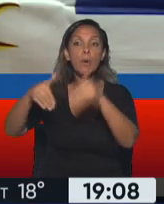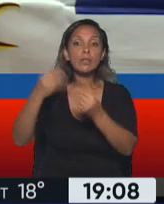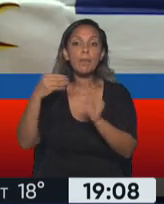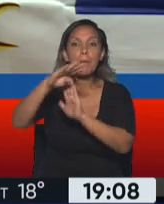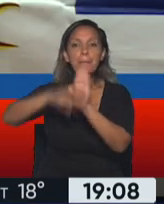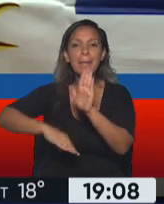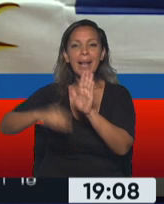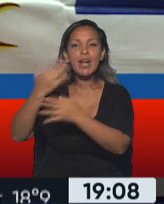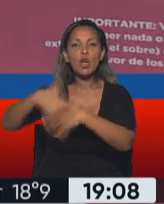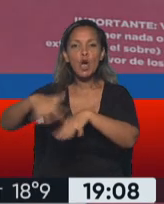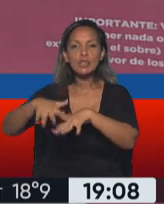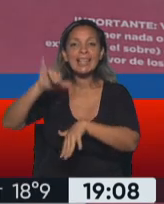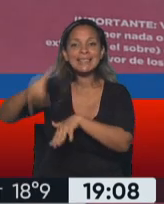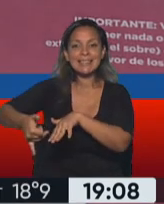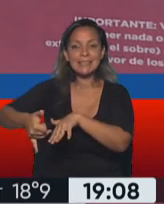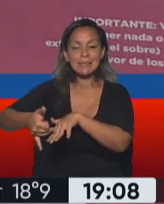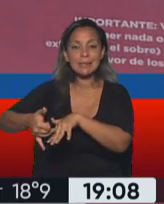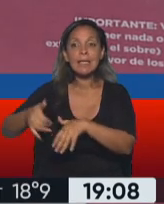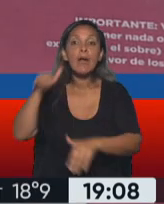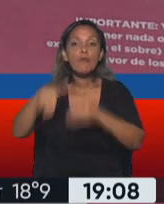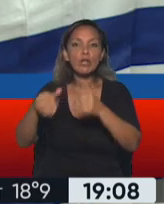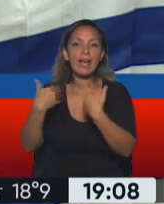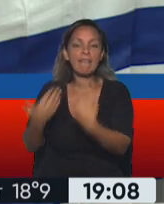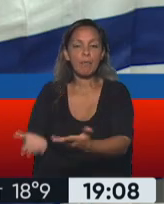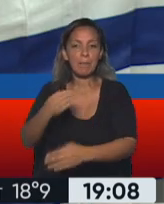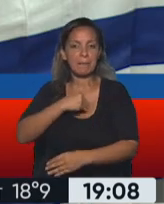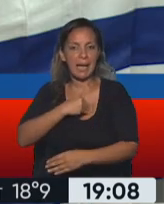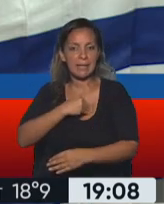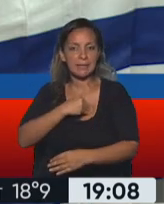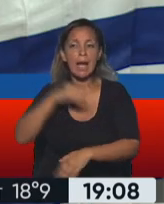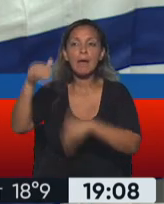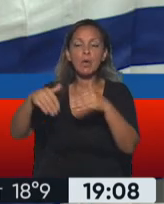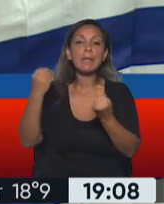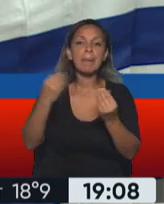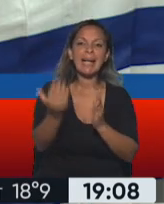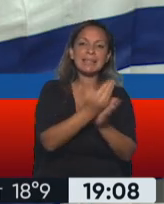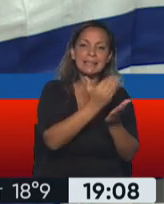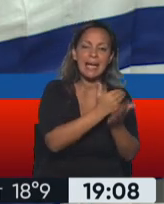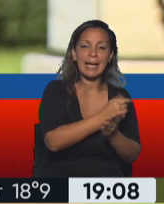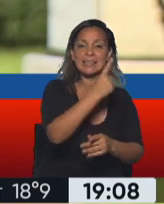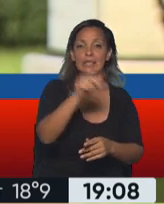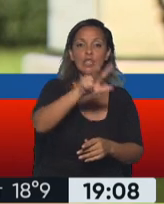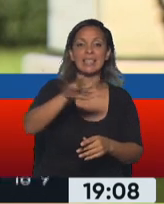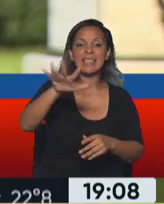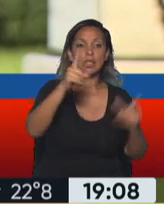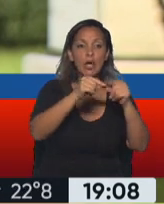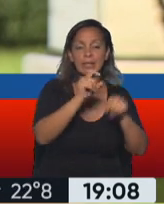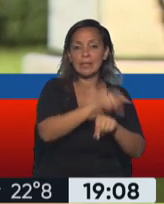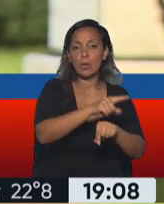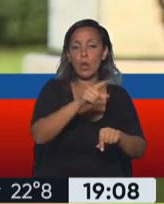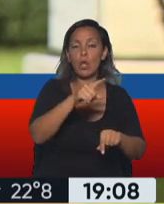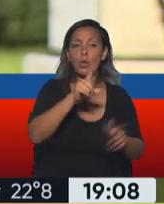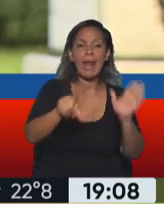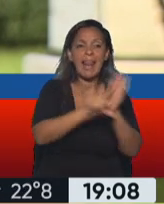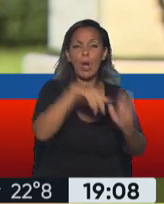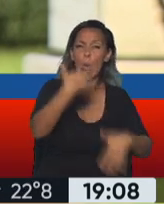rosada. Crucen a votar por la esperanza. Crucen a votar para erradicar 135 artículos nefastos de una ley de urgente